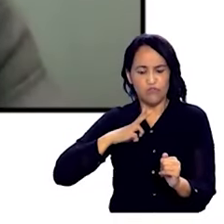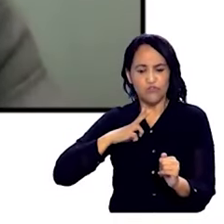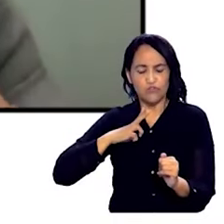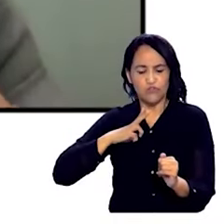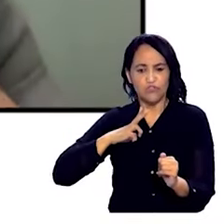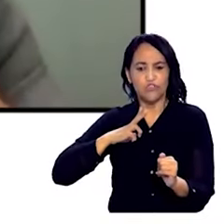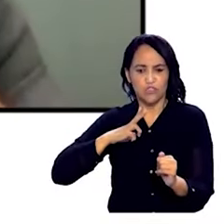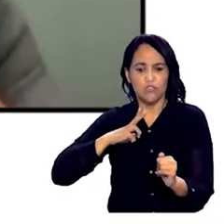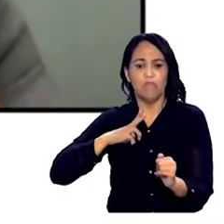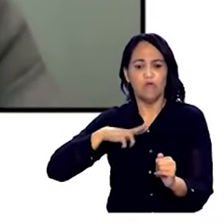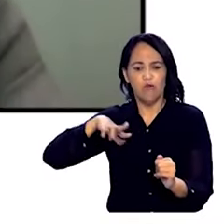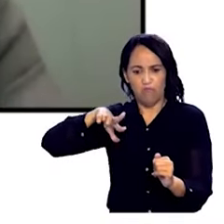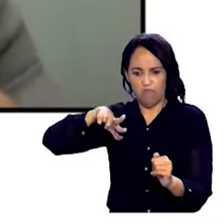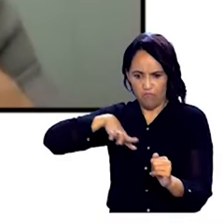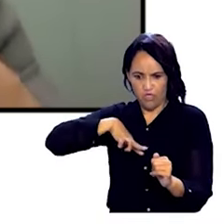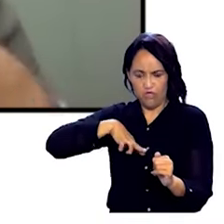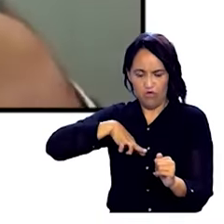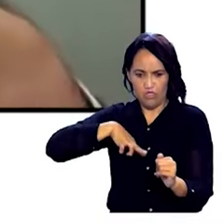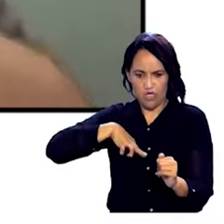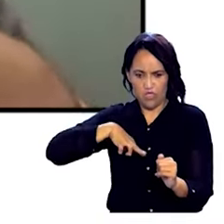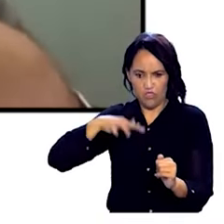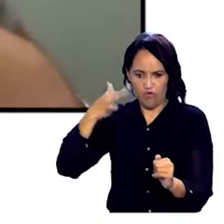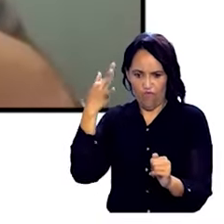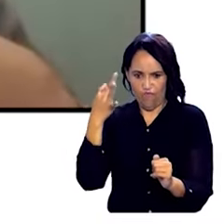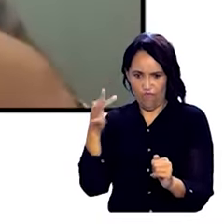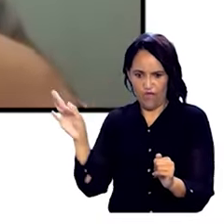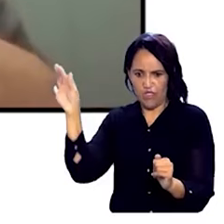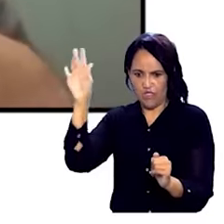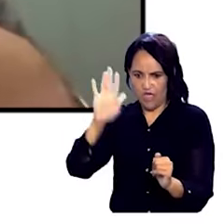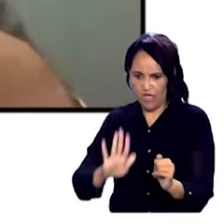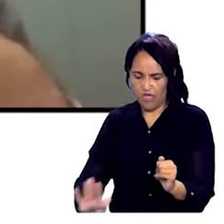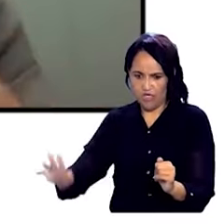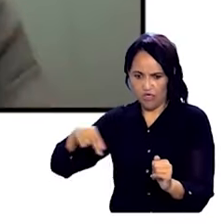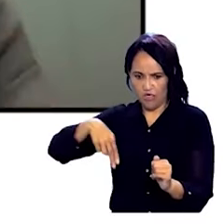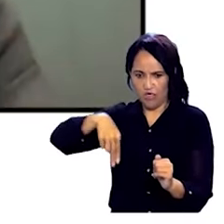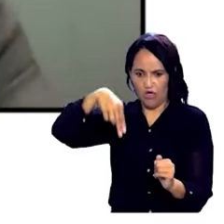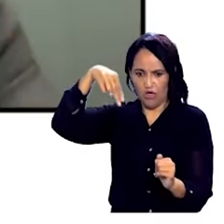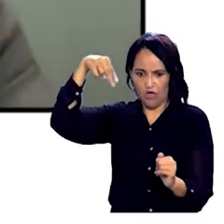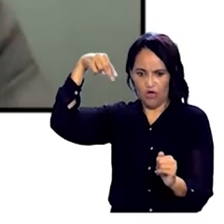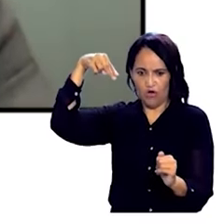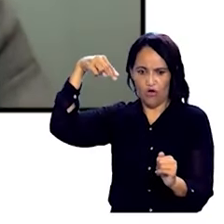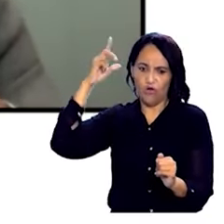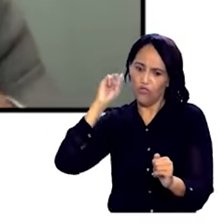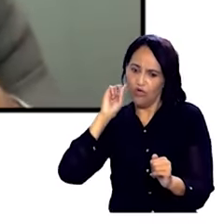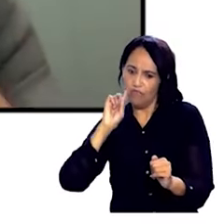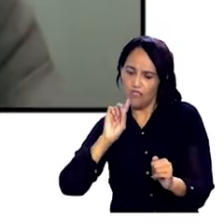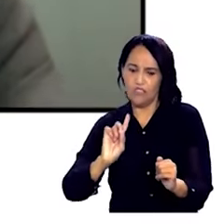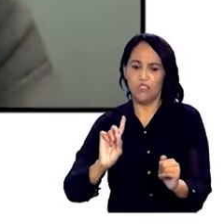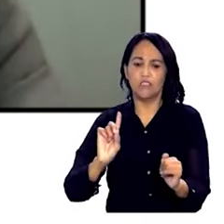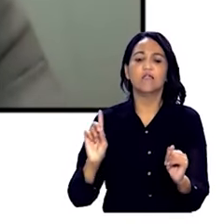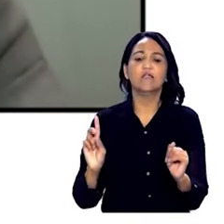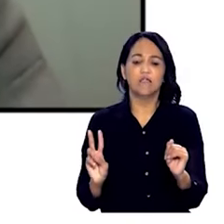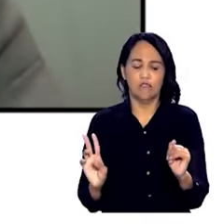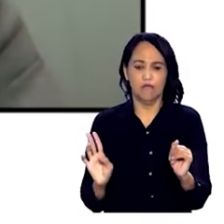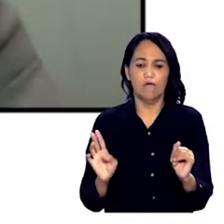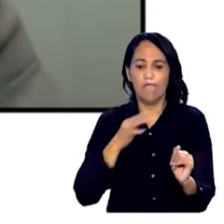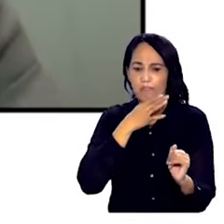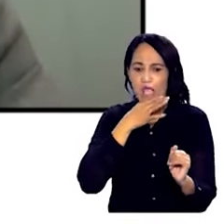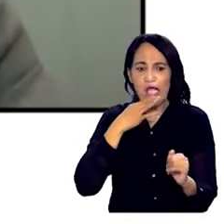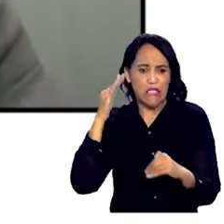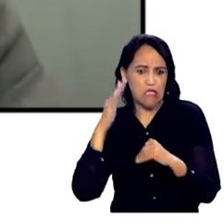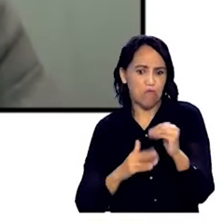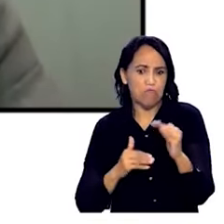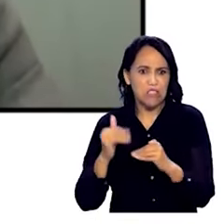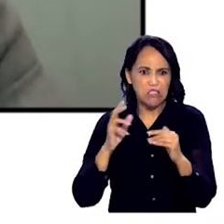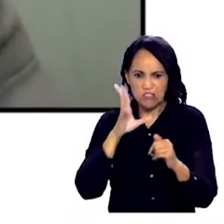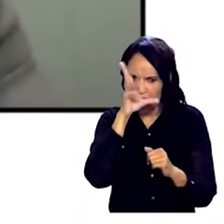delamer sim existencia de estados provinciales que tien competenci muy fuertes específicamente la competencia